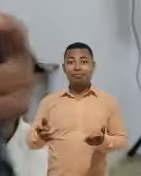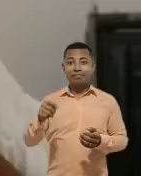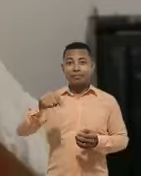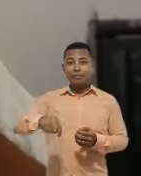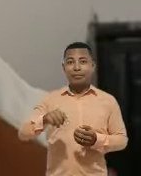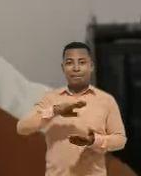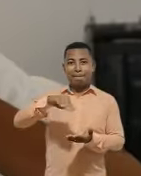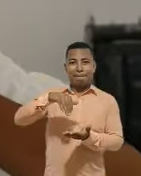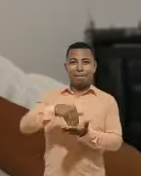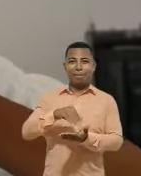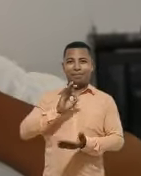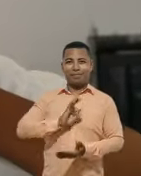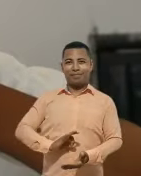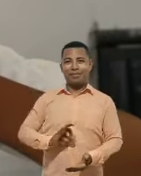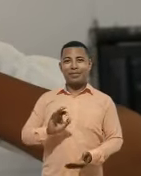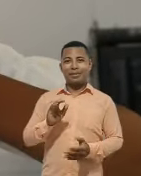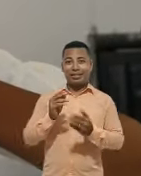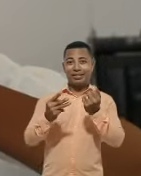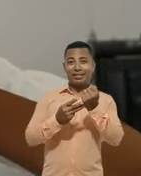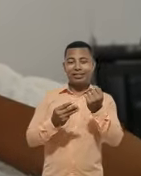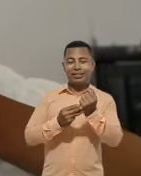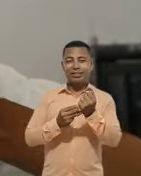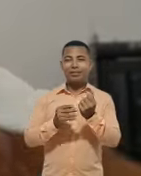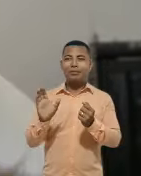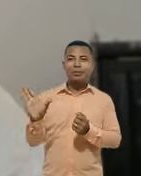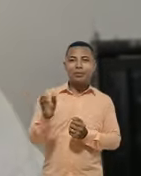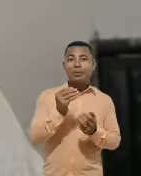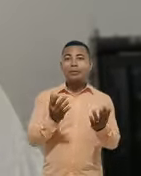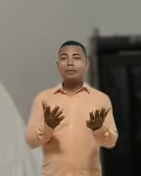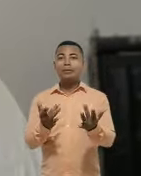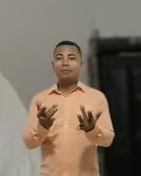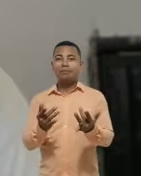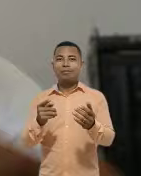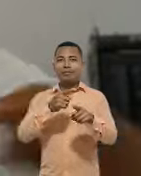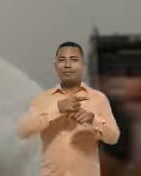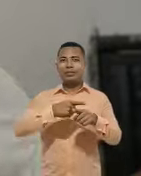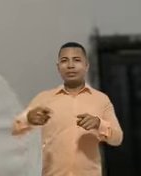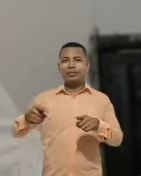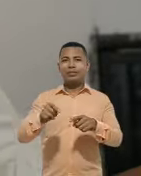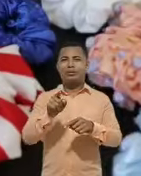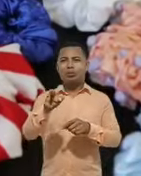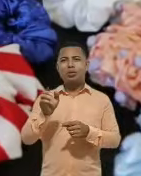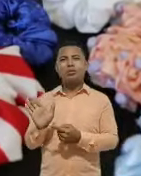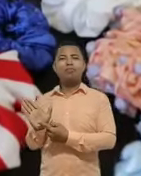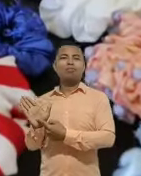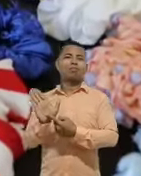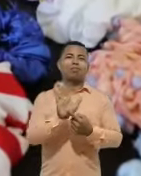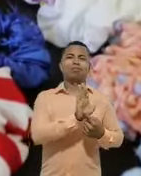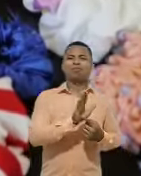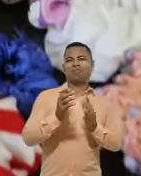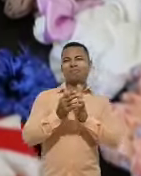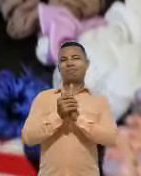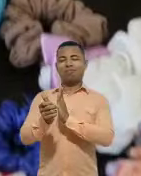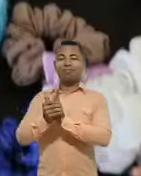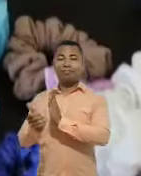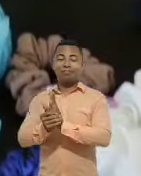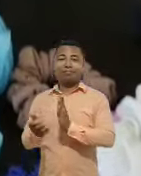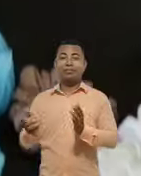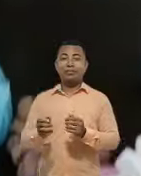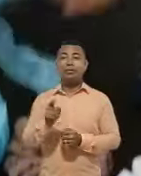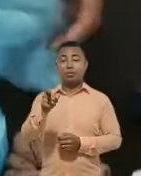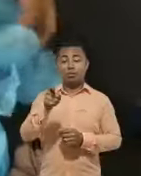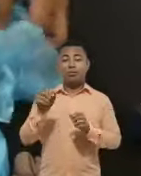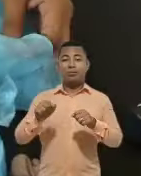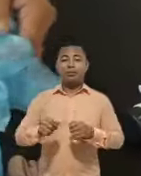Boston los esperamos a todos para que sea una semana llena donde muestren todas sus capacidades que tienen,